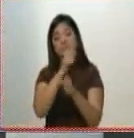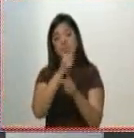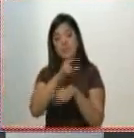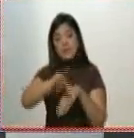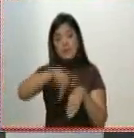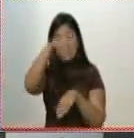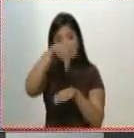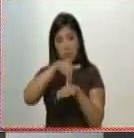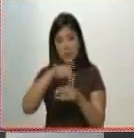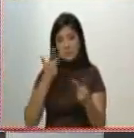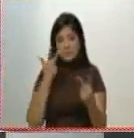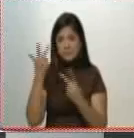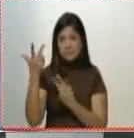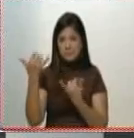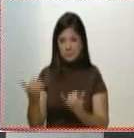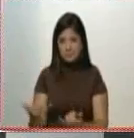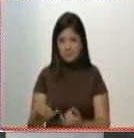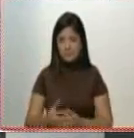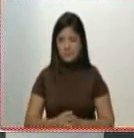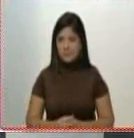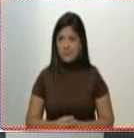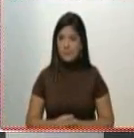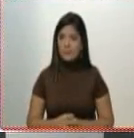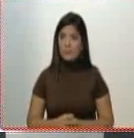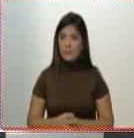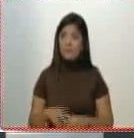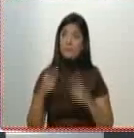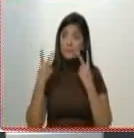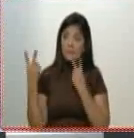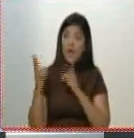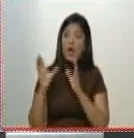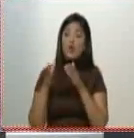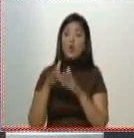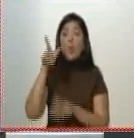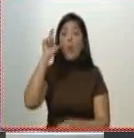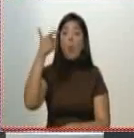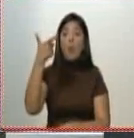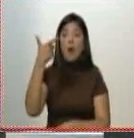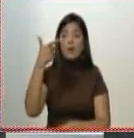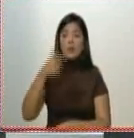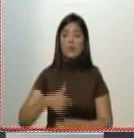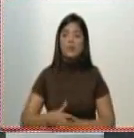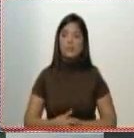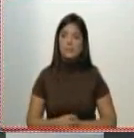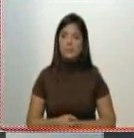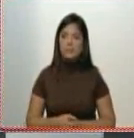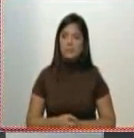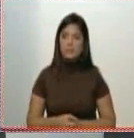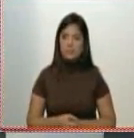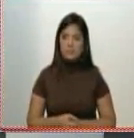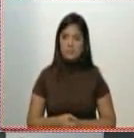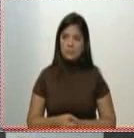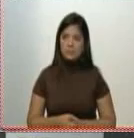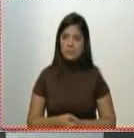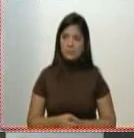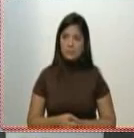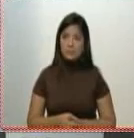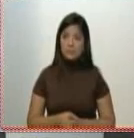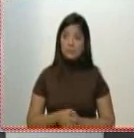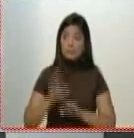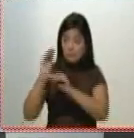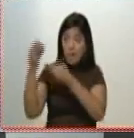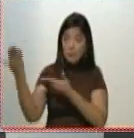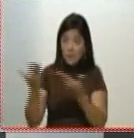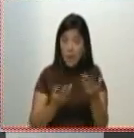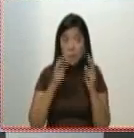que estamos viendo en pantalla en estos momentos, Ángelo. Este es el equipo de Guárico, de gimnasia rítmica, invitados para que vean lo que son